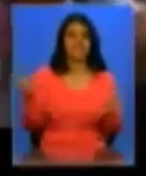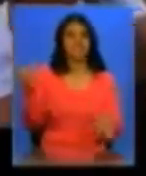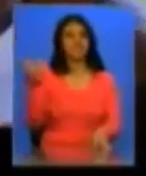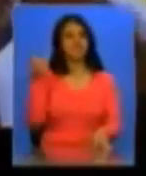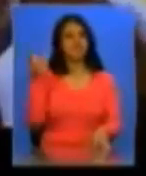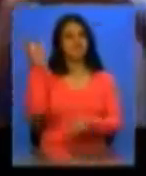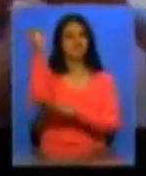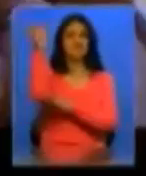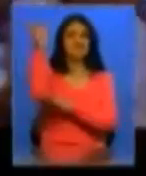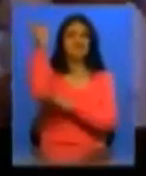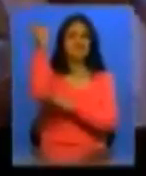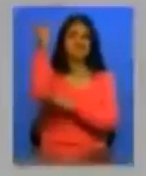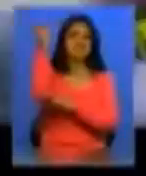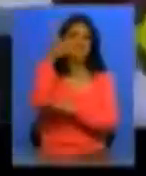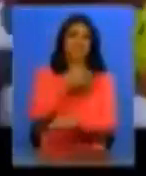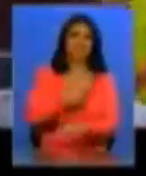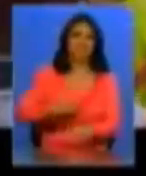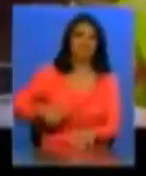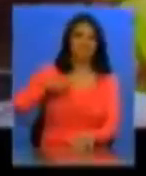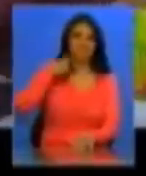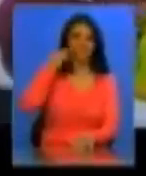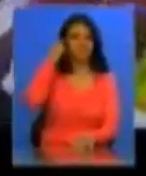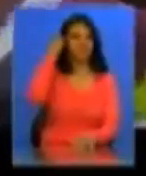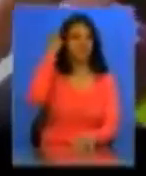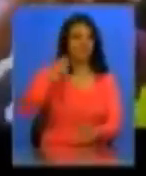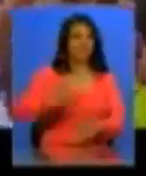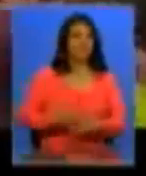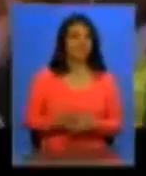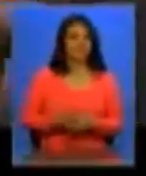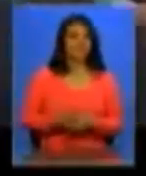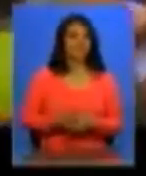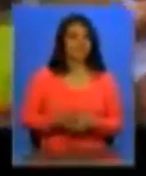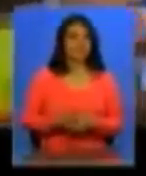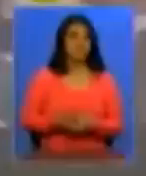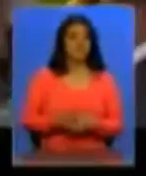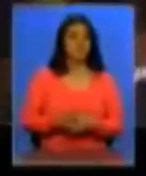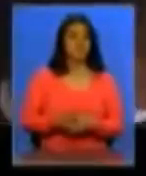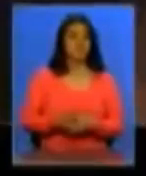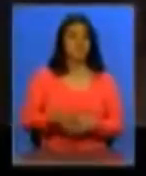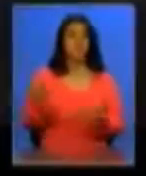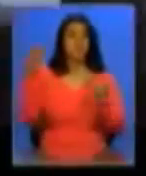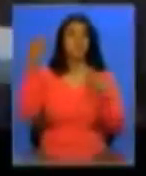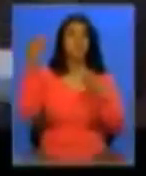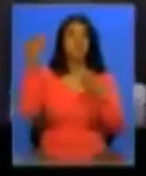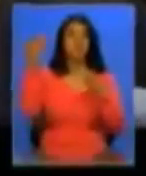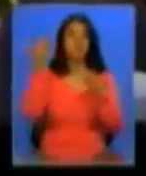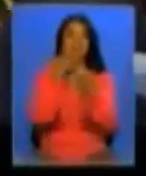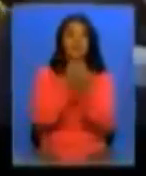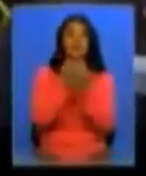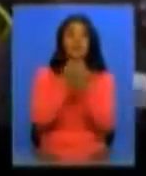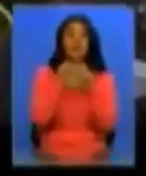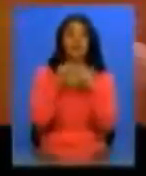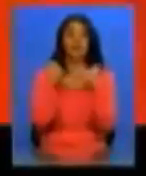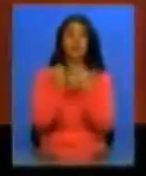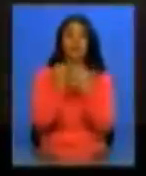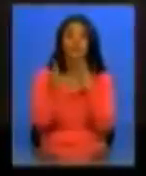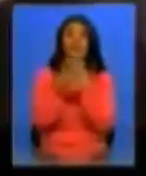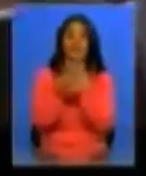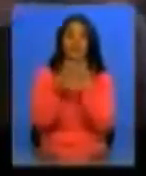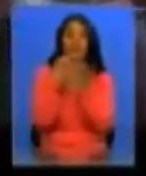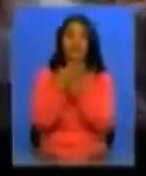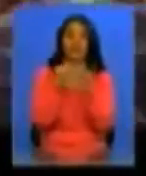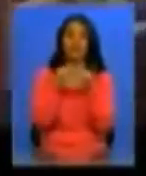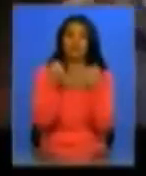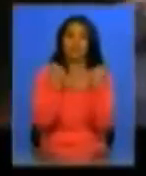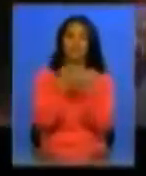conferencia magistral del presidente Rafael Correa, denominada La Política Económica y Social durante la década ganada